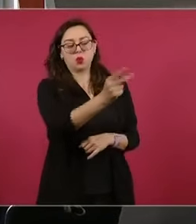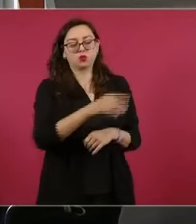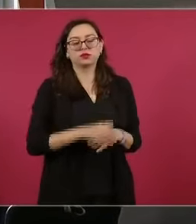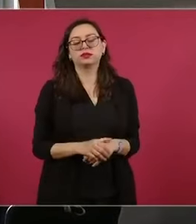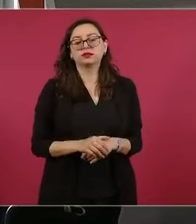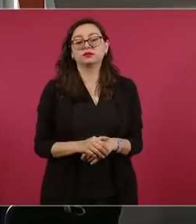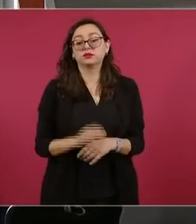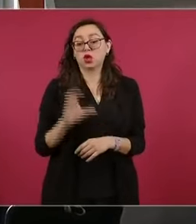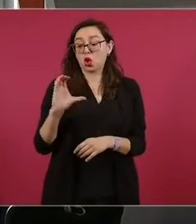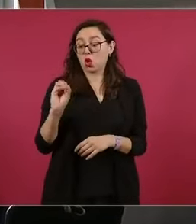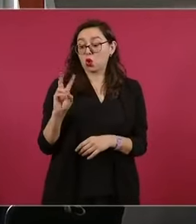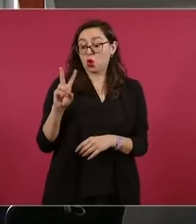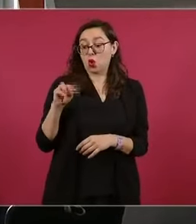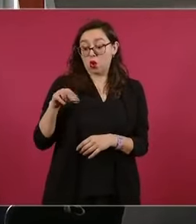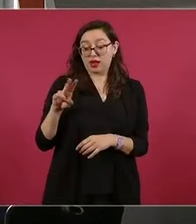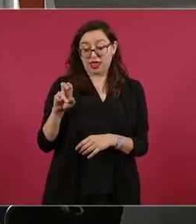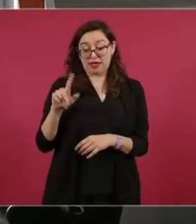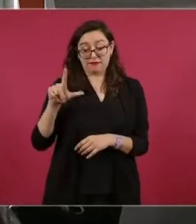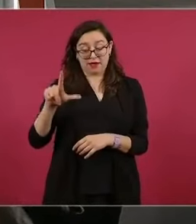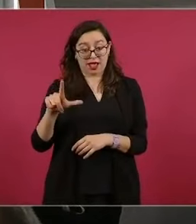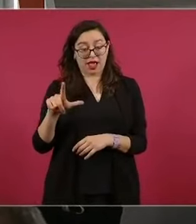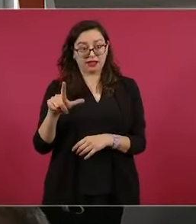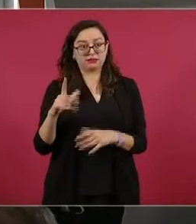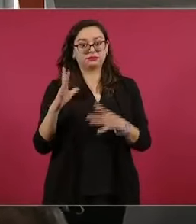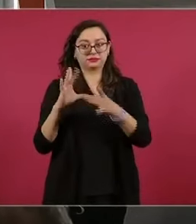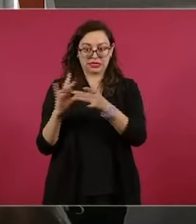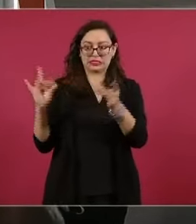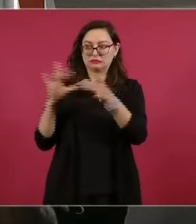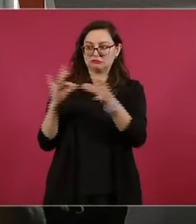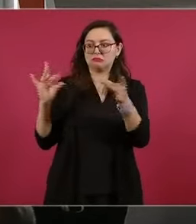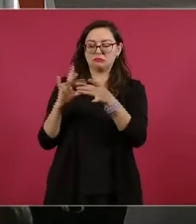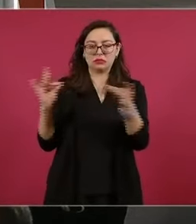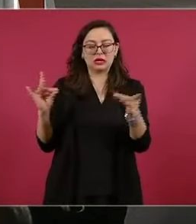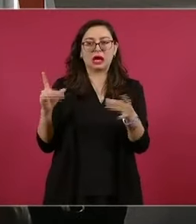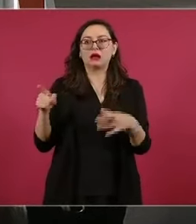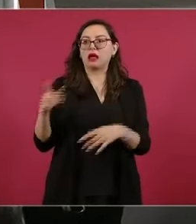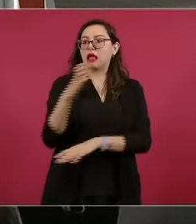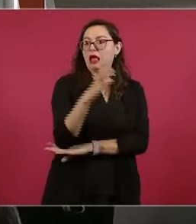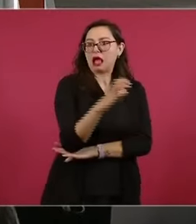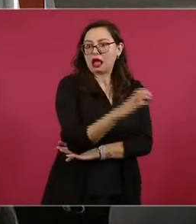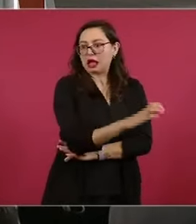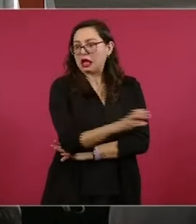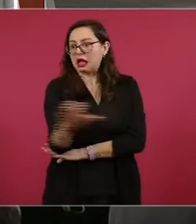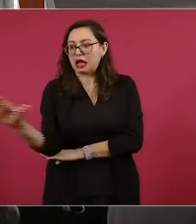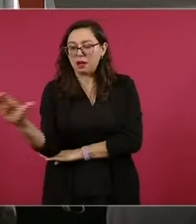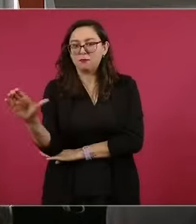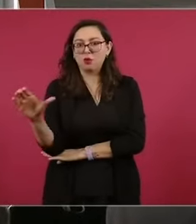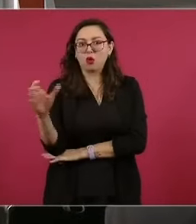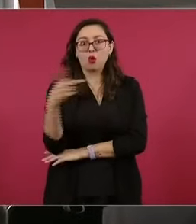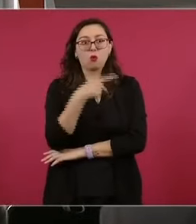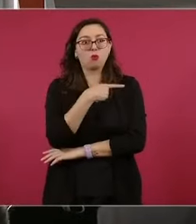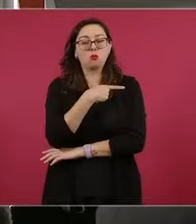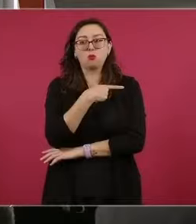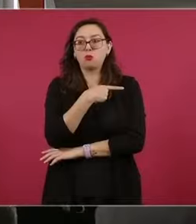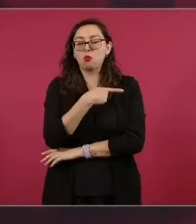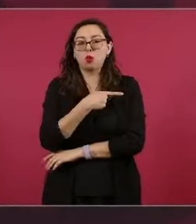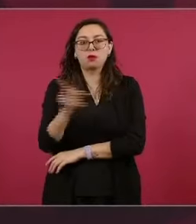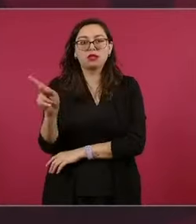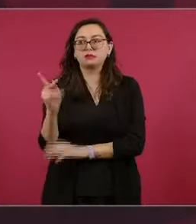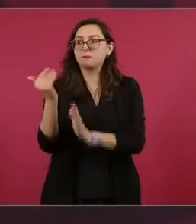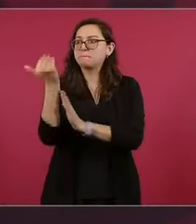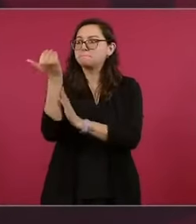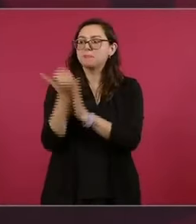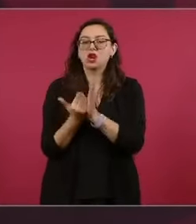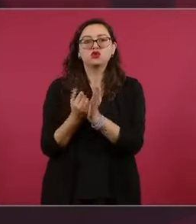que hubo una disminución en la pobreza extrema en el campo del 3.1. ¿Qué opinión le merece, presidente? Pues que estoy muy contento, que es